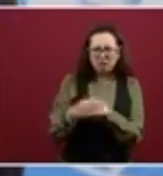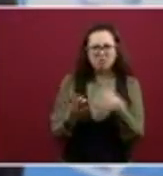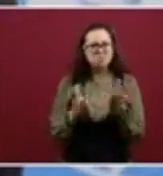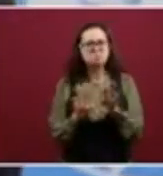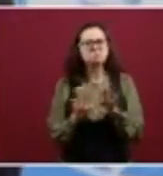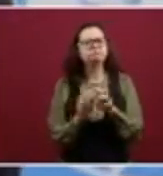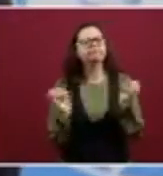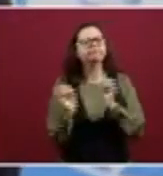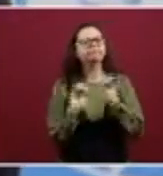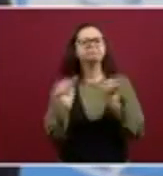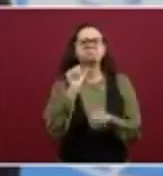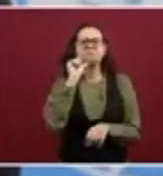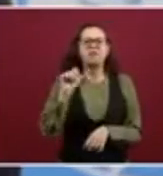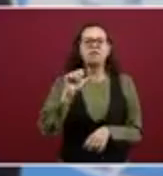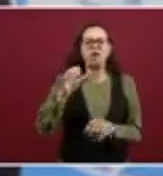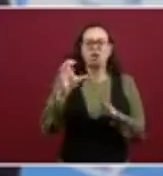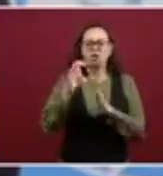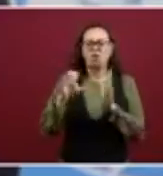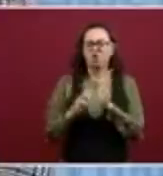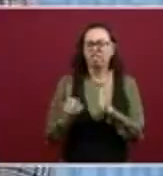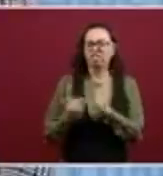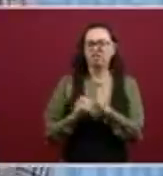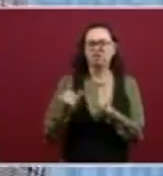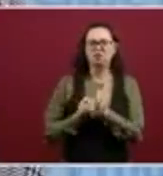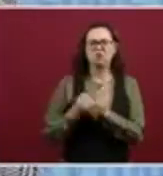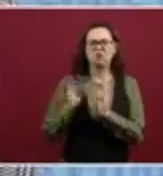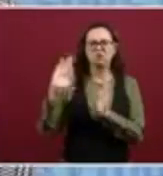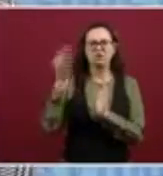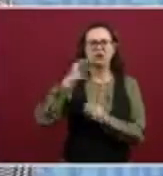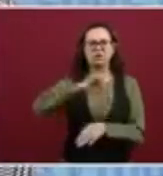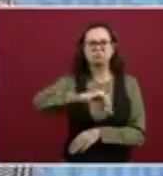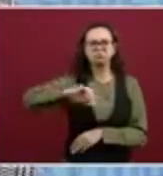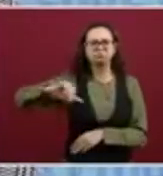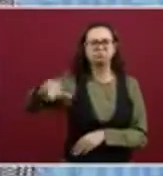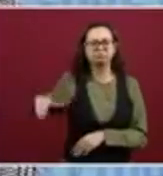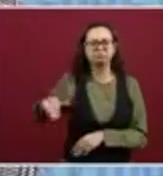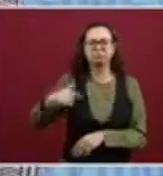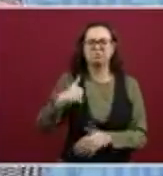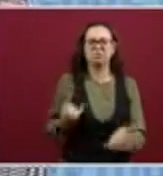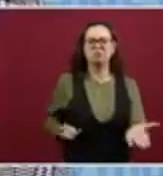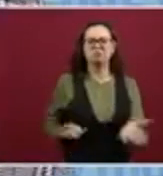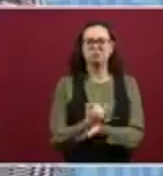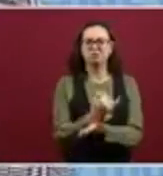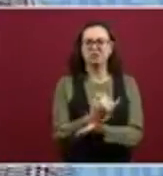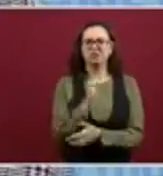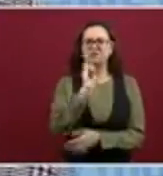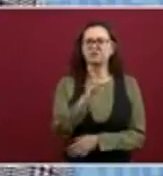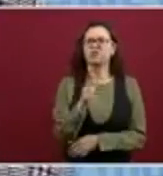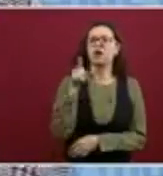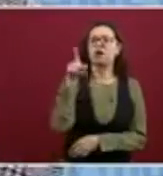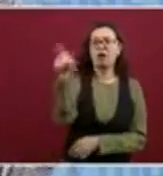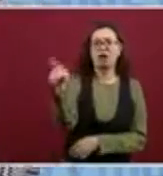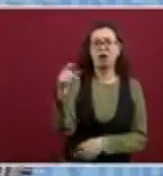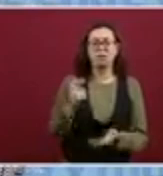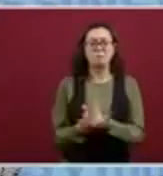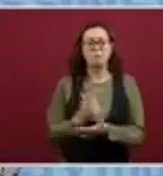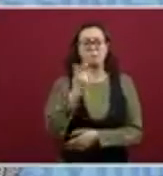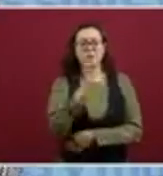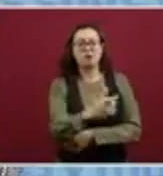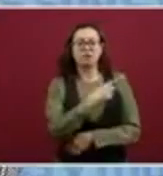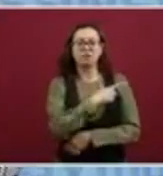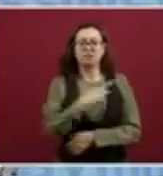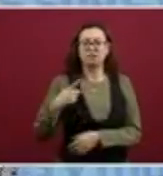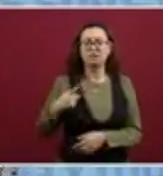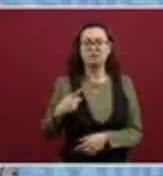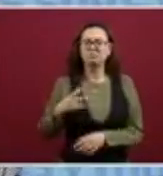más bien generalizado y era de acuerdo a lo adeudado, era un beneficio al deudor fiscal en general. Ahora,